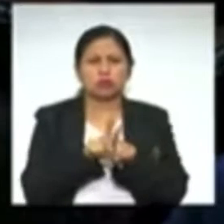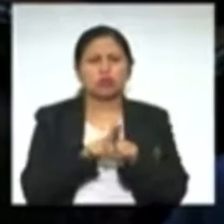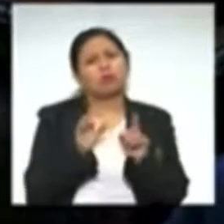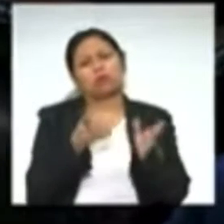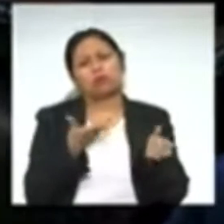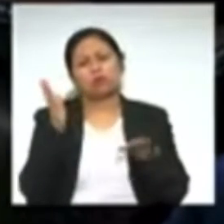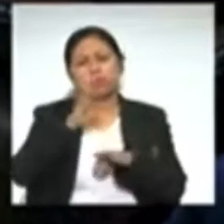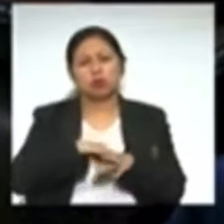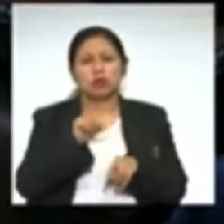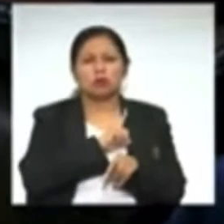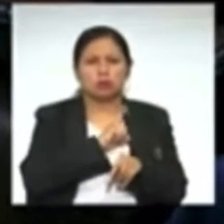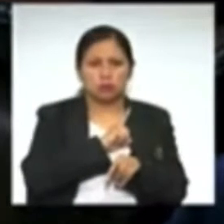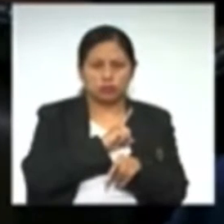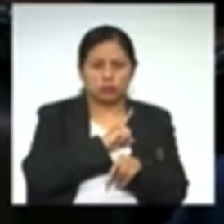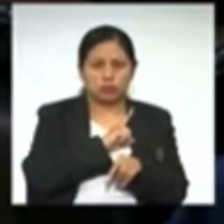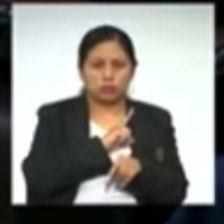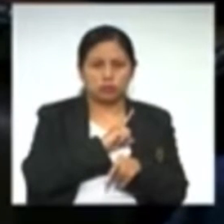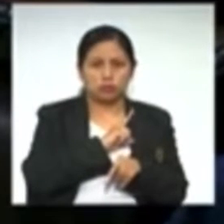de ahí hacen una